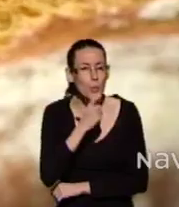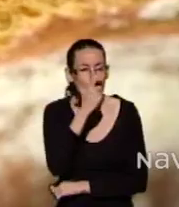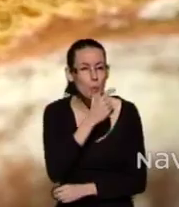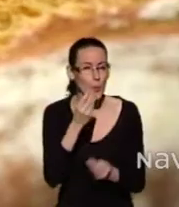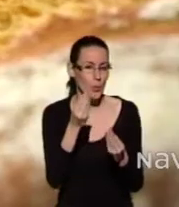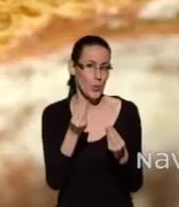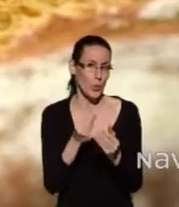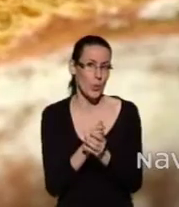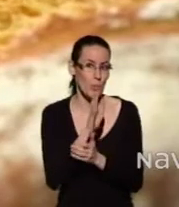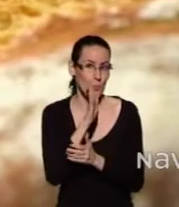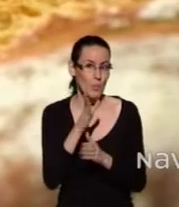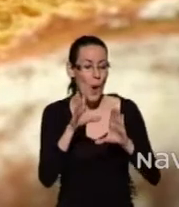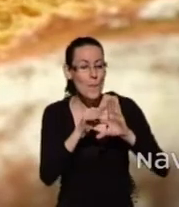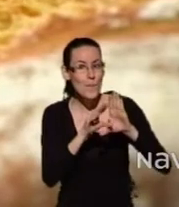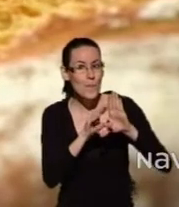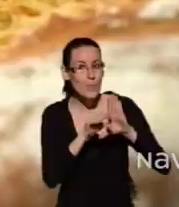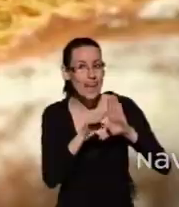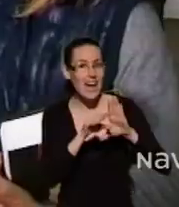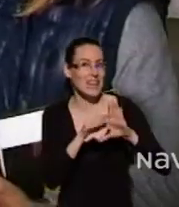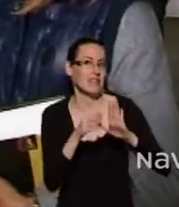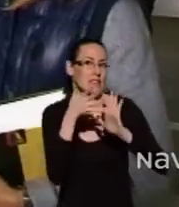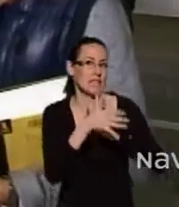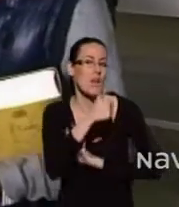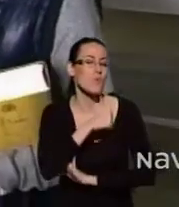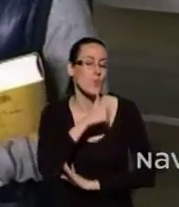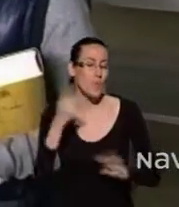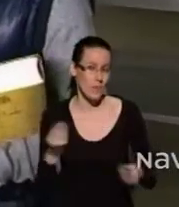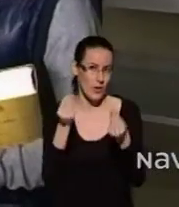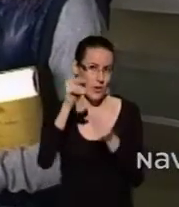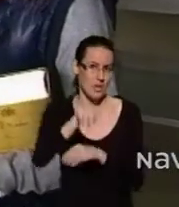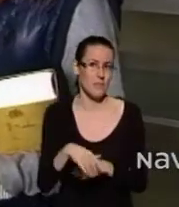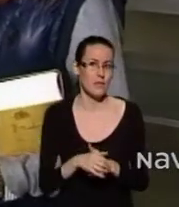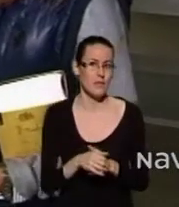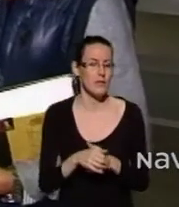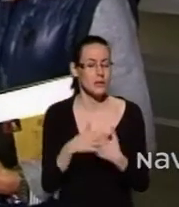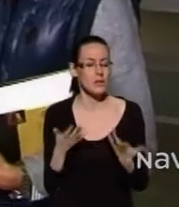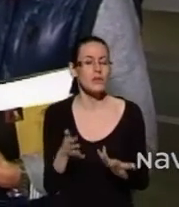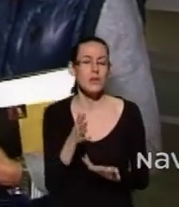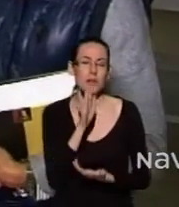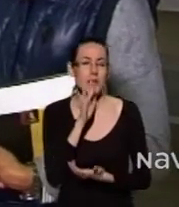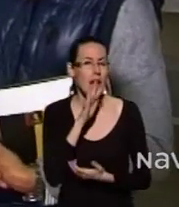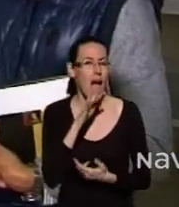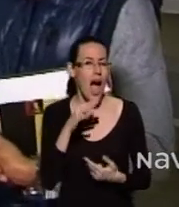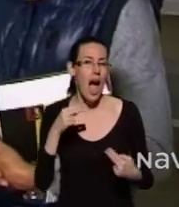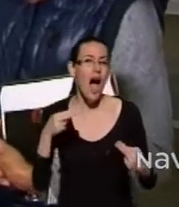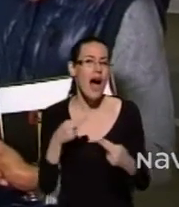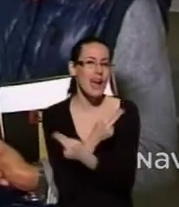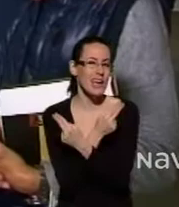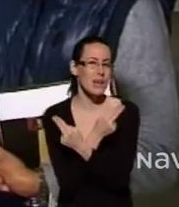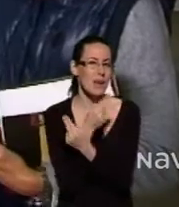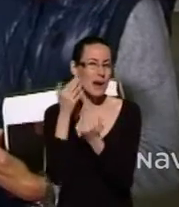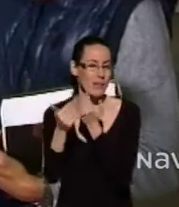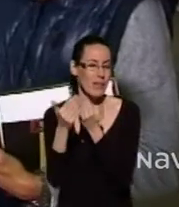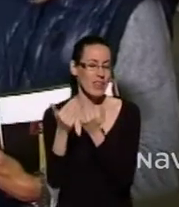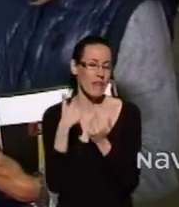la misma amiga hace de conservante. Joaquín, que voy a tener un detalle con los vecinos de Aibar. Esto de que nos ganen los bilbaínos no me gusta.